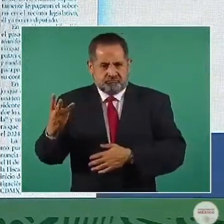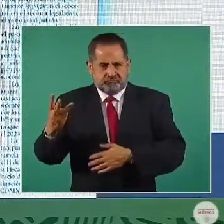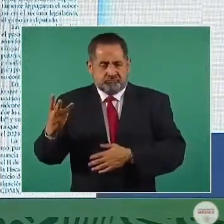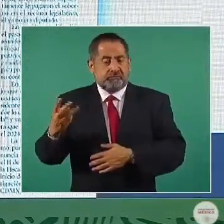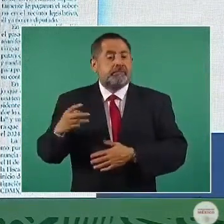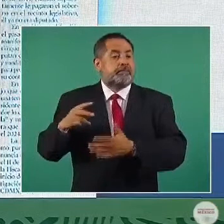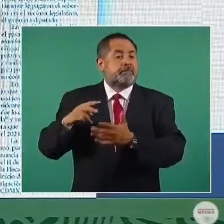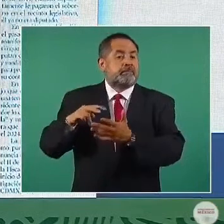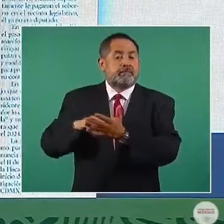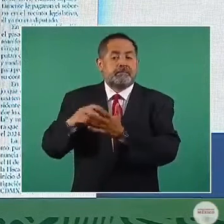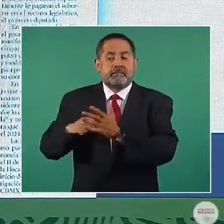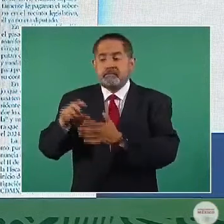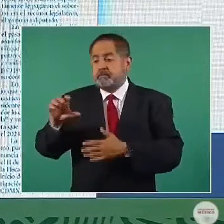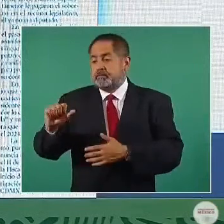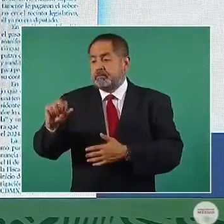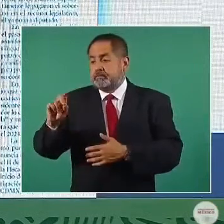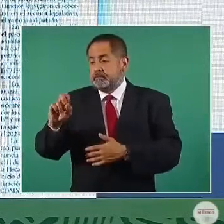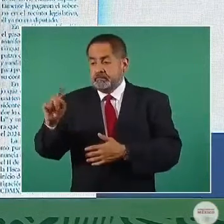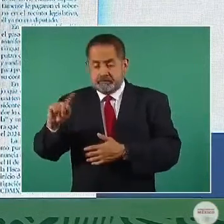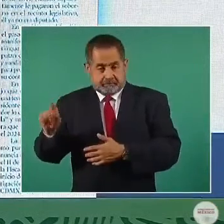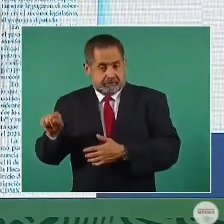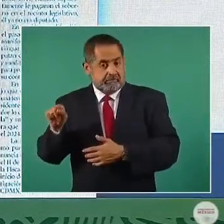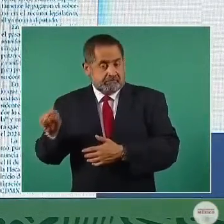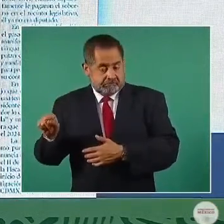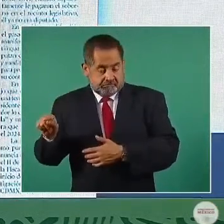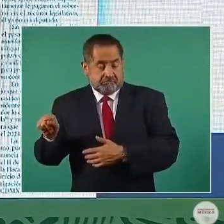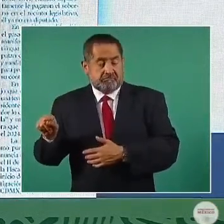el ingeniero Cárdenas,